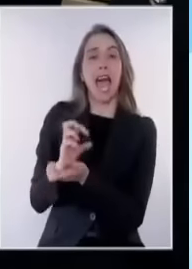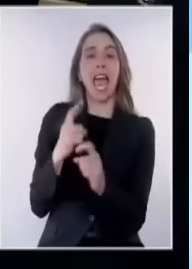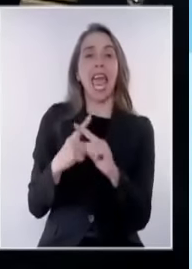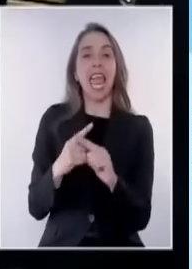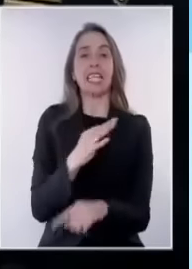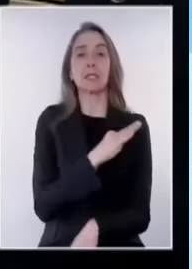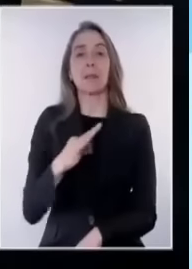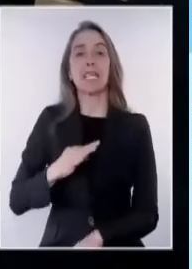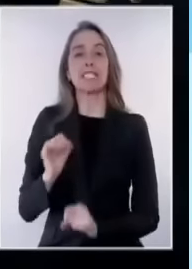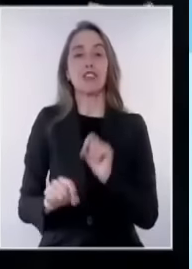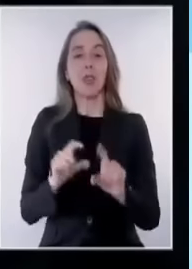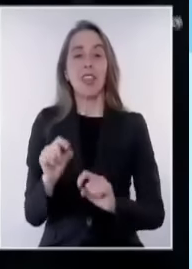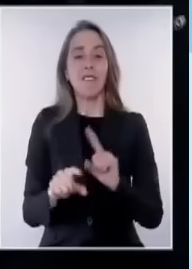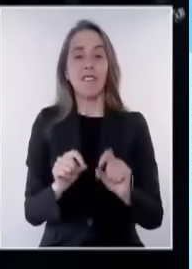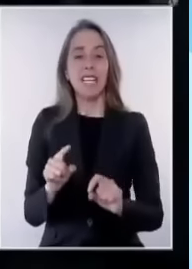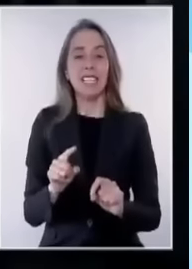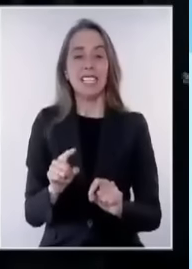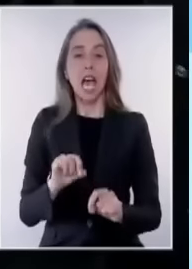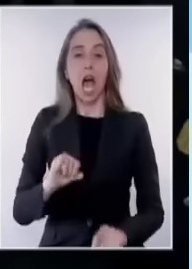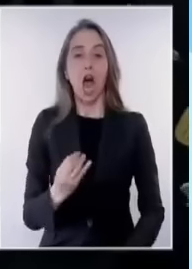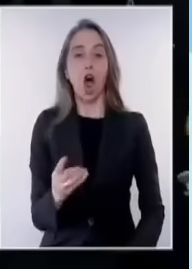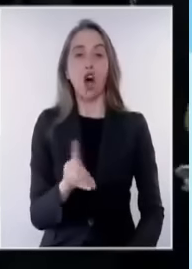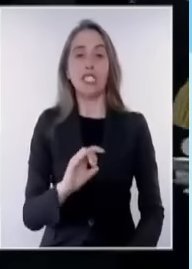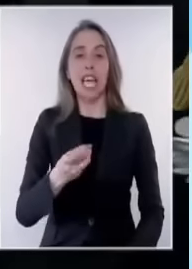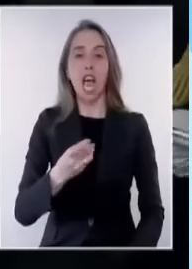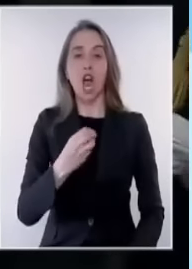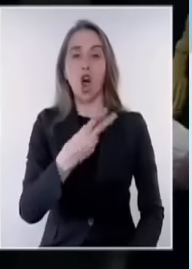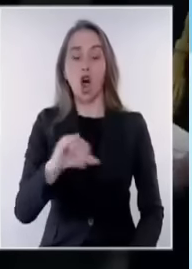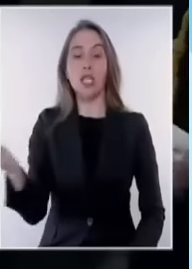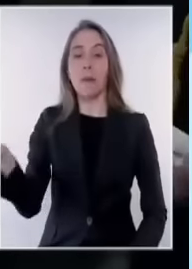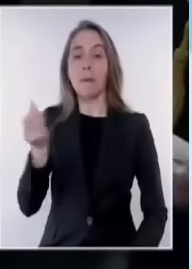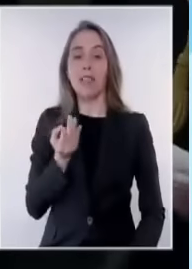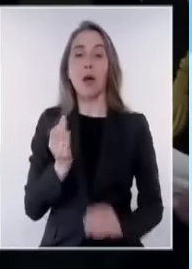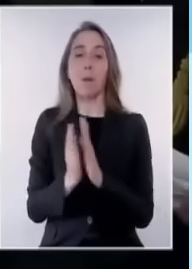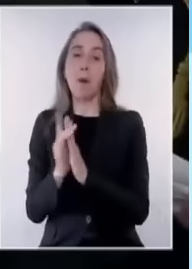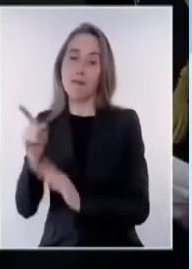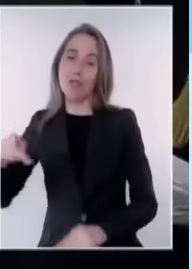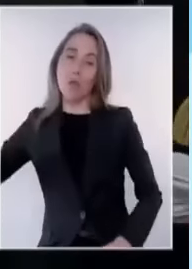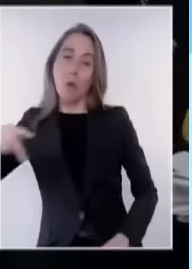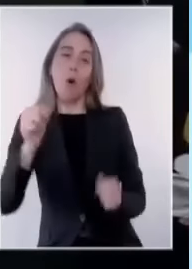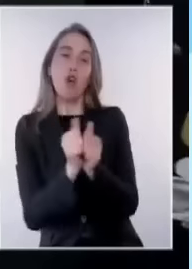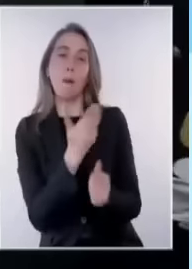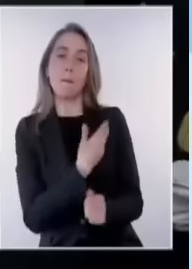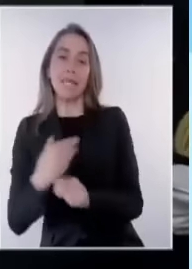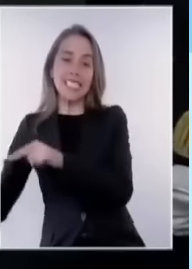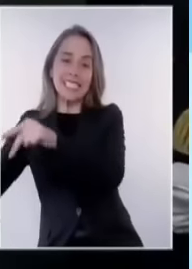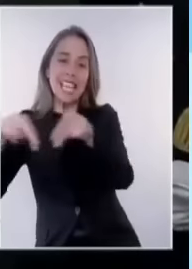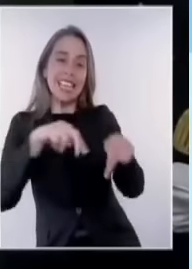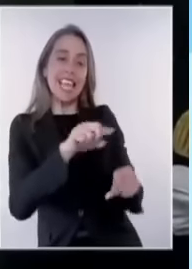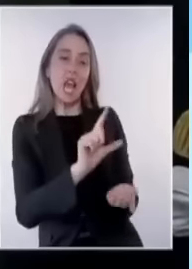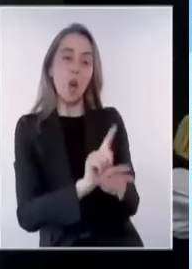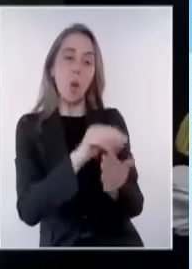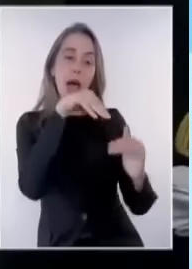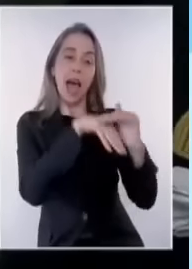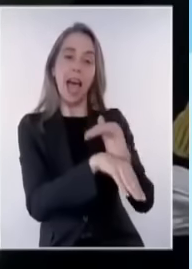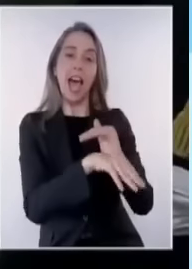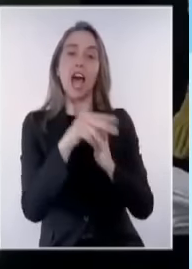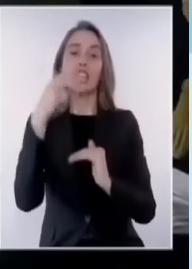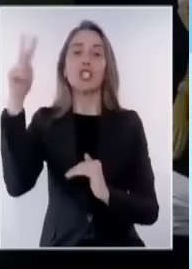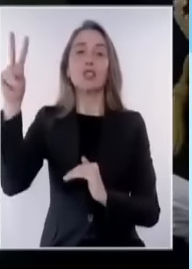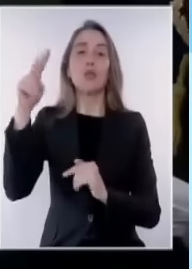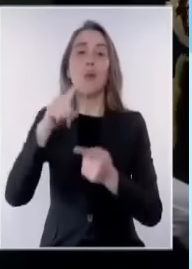el ex ministro de Defensa, José Goñi, y me dijo que pasara por el lugar donde está enterrado